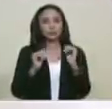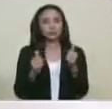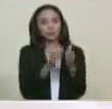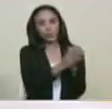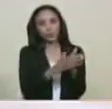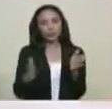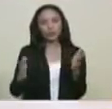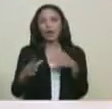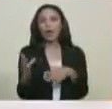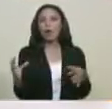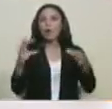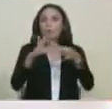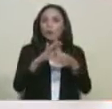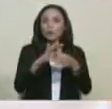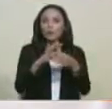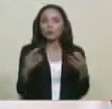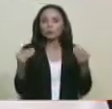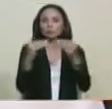al petro.